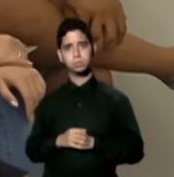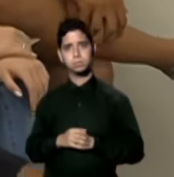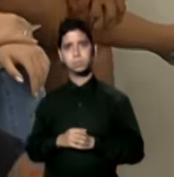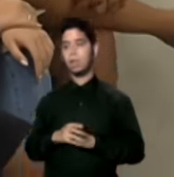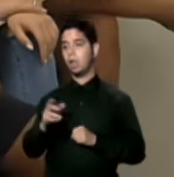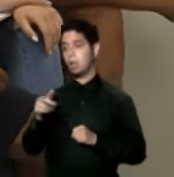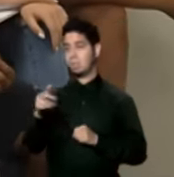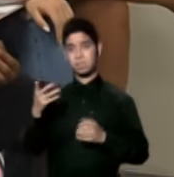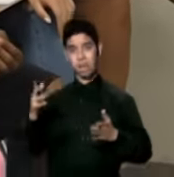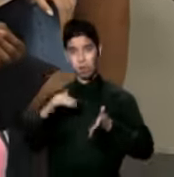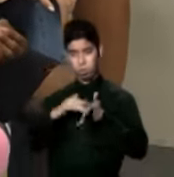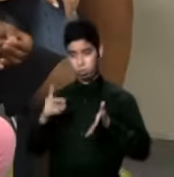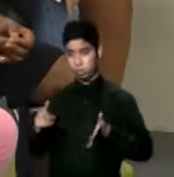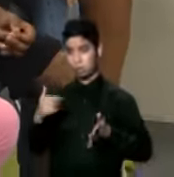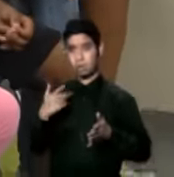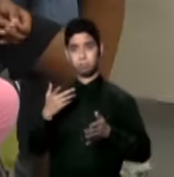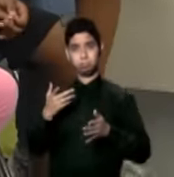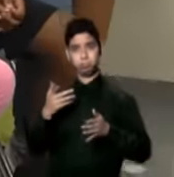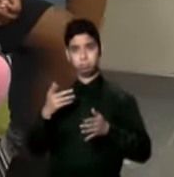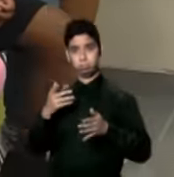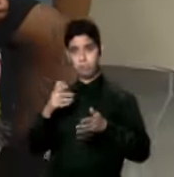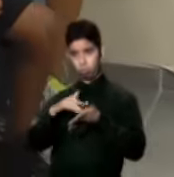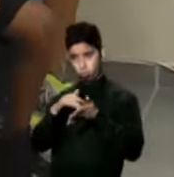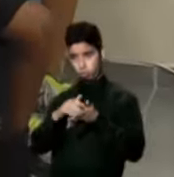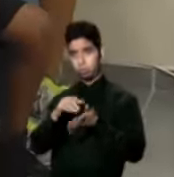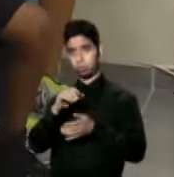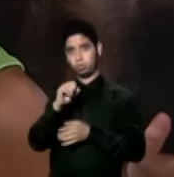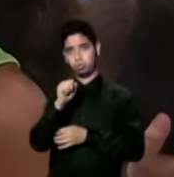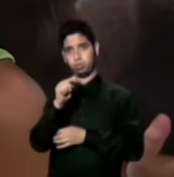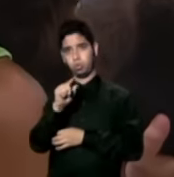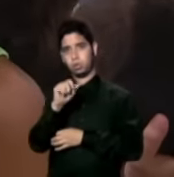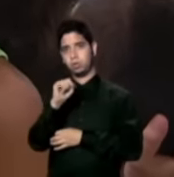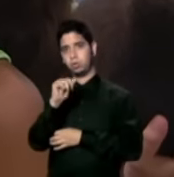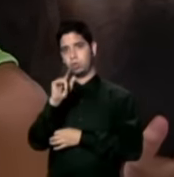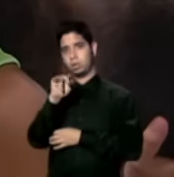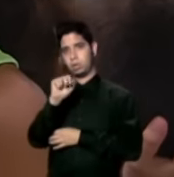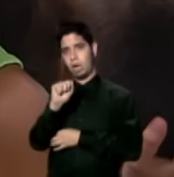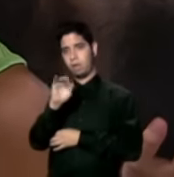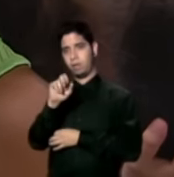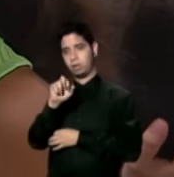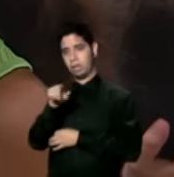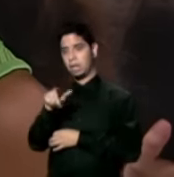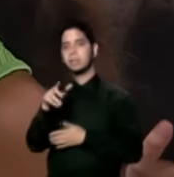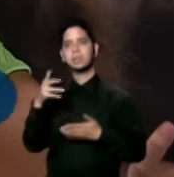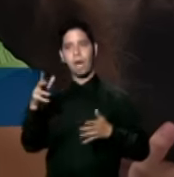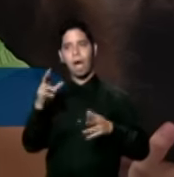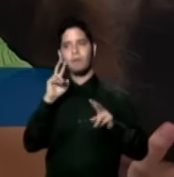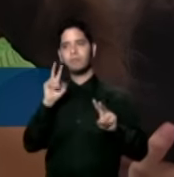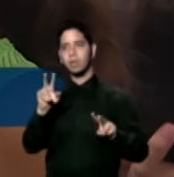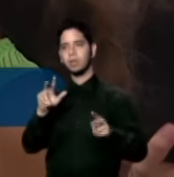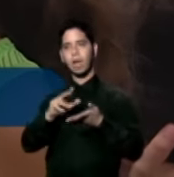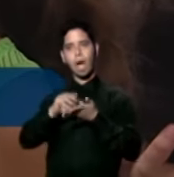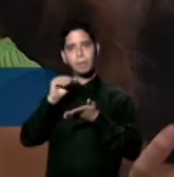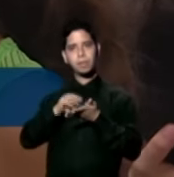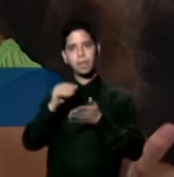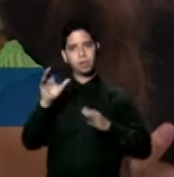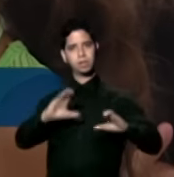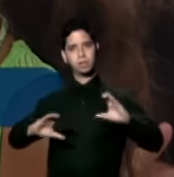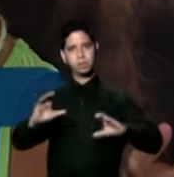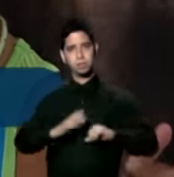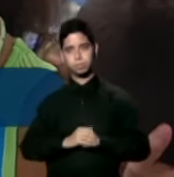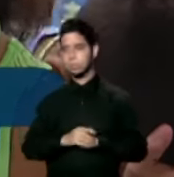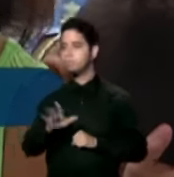han podido absorber el conocimiento que se imparte. ¿Y aprendes mucho de ciencia? Sí. ¿Y qué no sabías que te